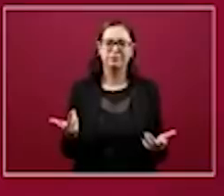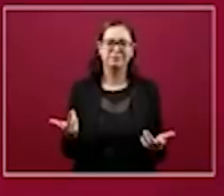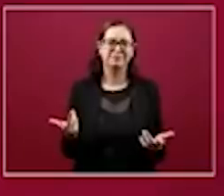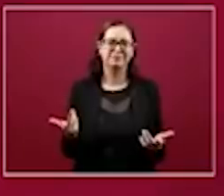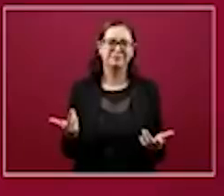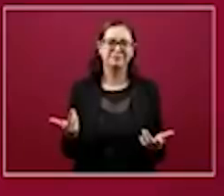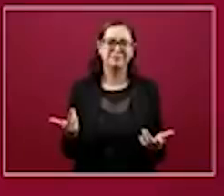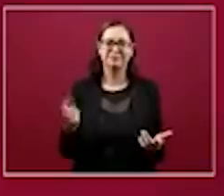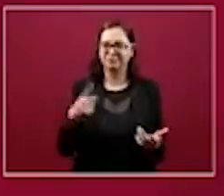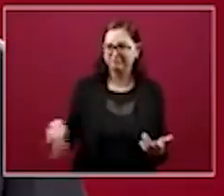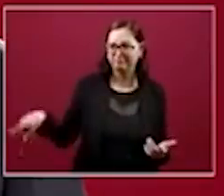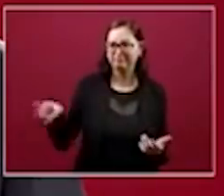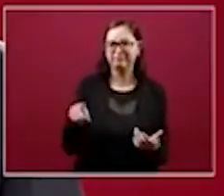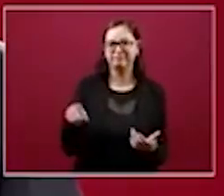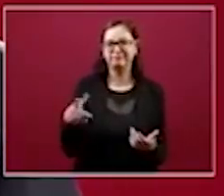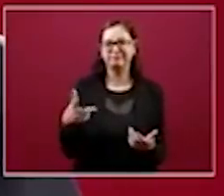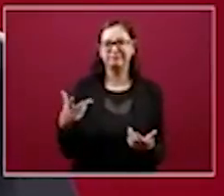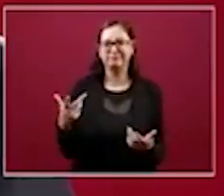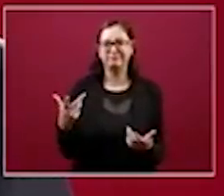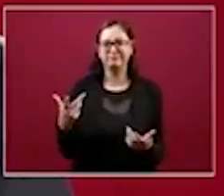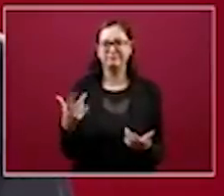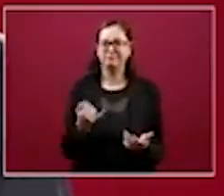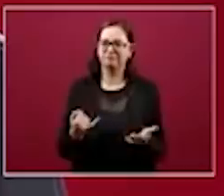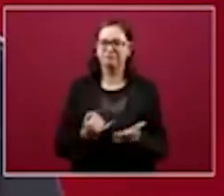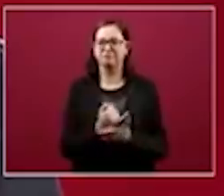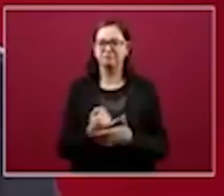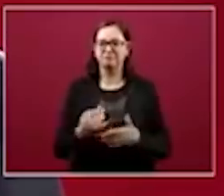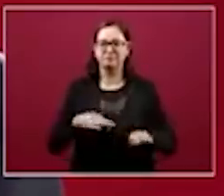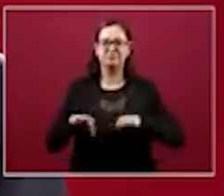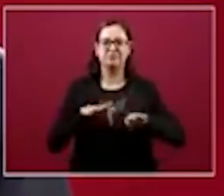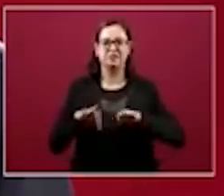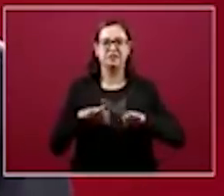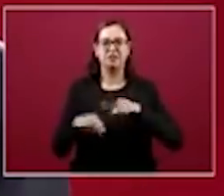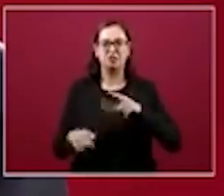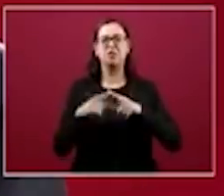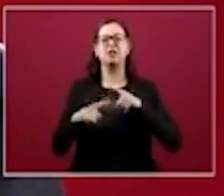trabajo y la decisión de